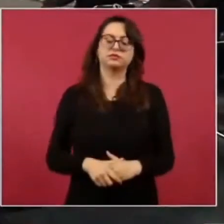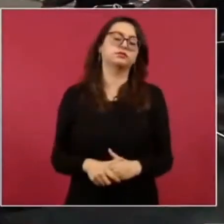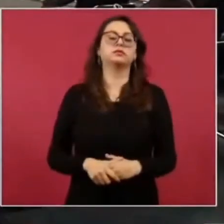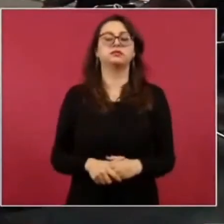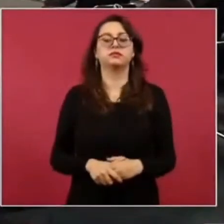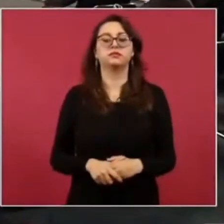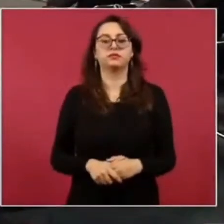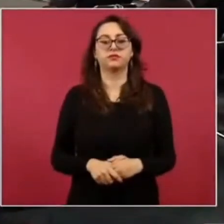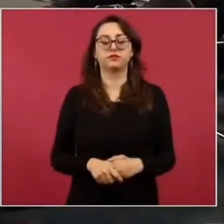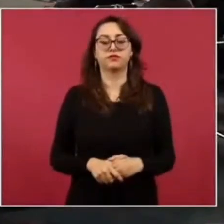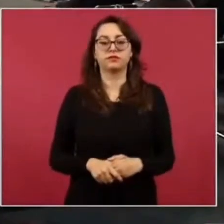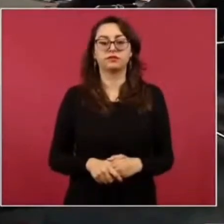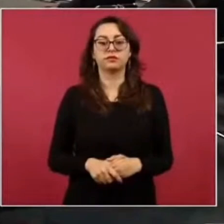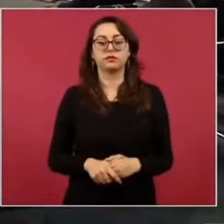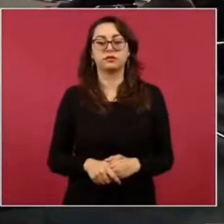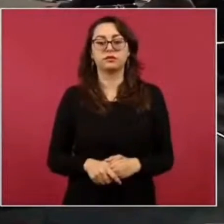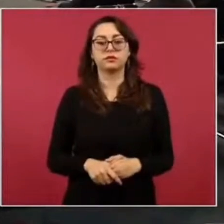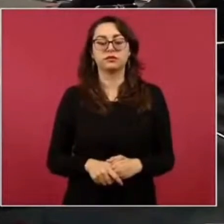o sea, antes de que